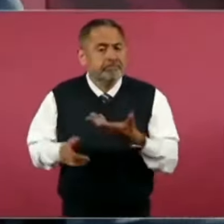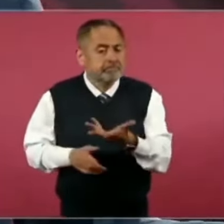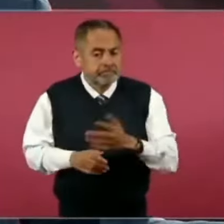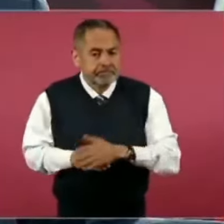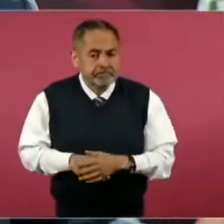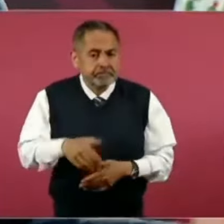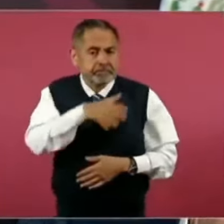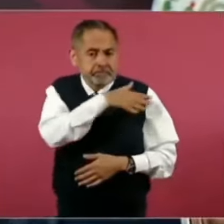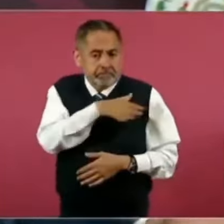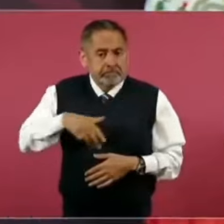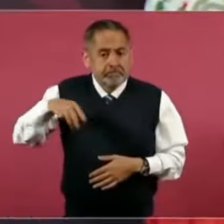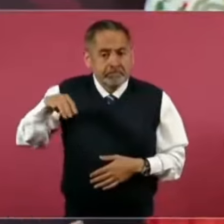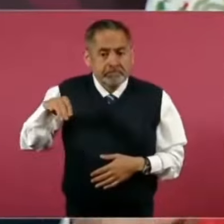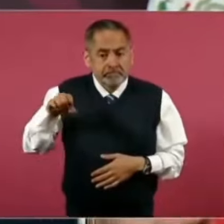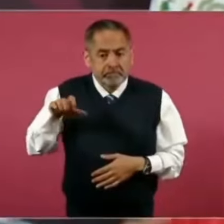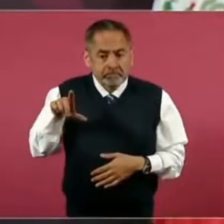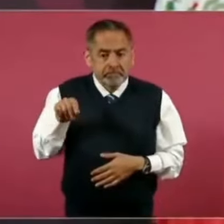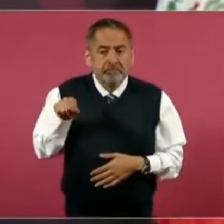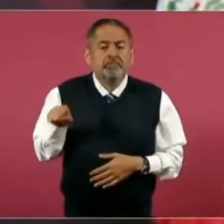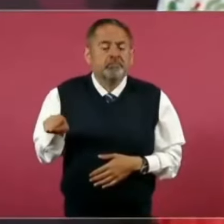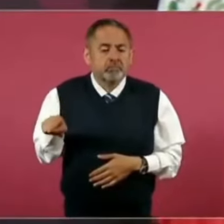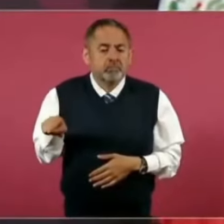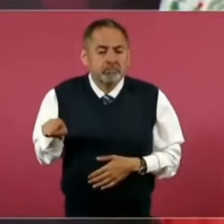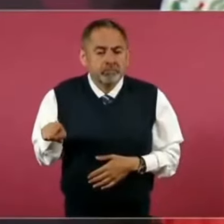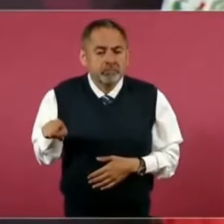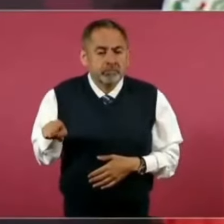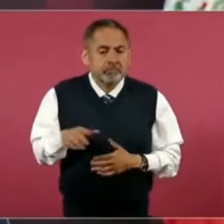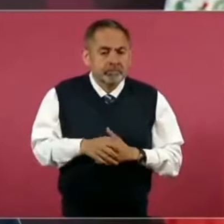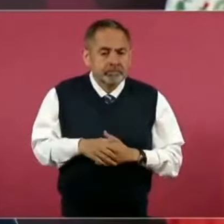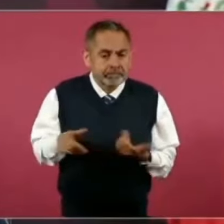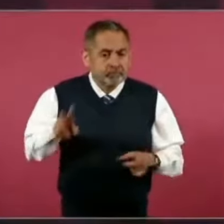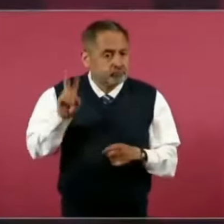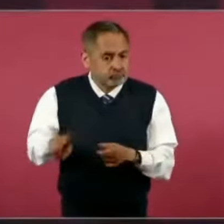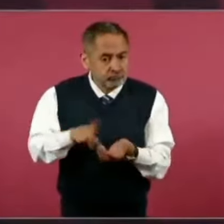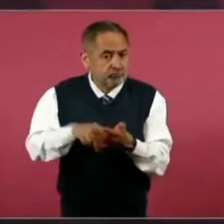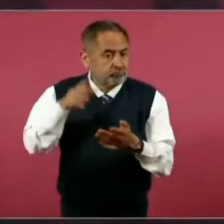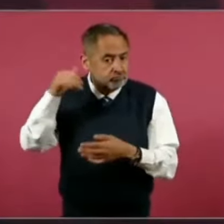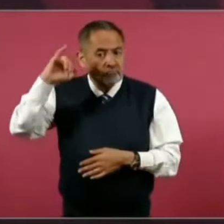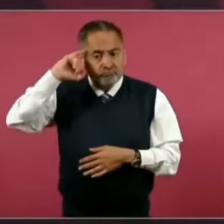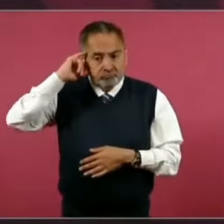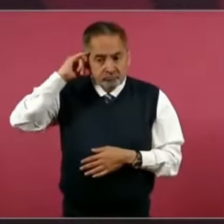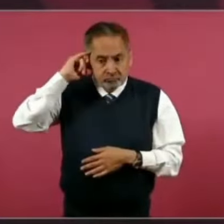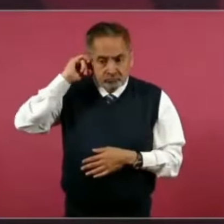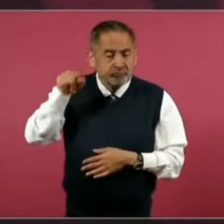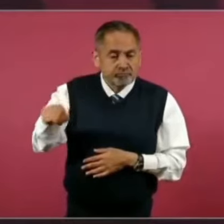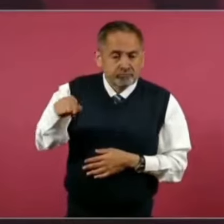El general Melo, pues indígena,